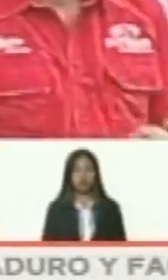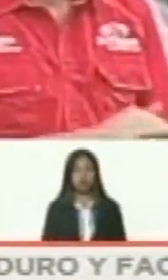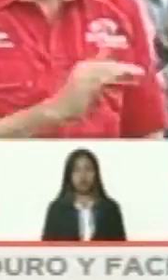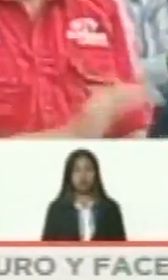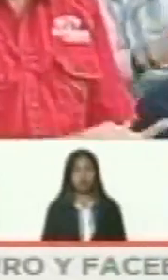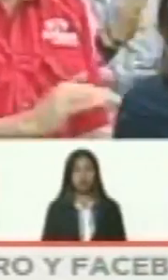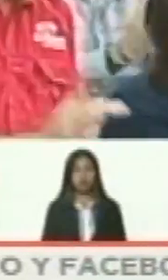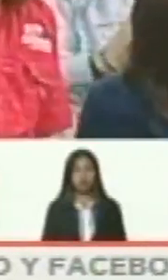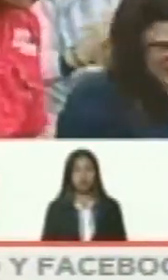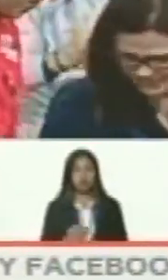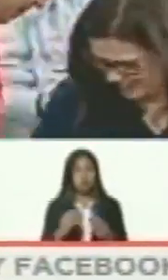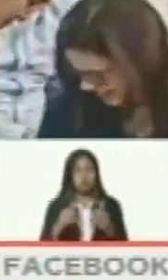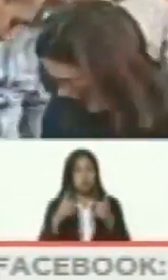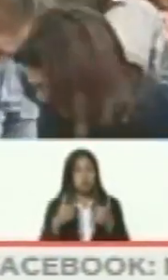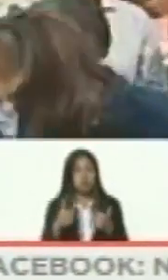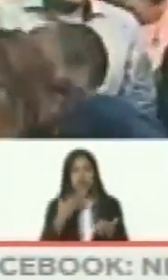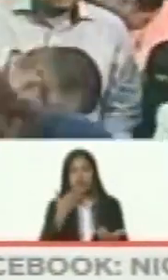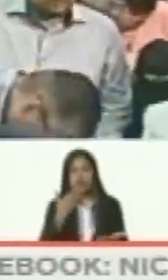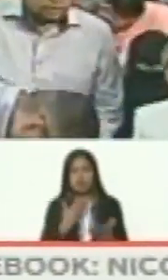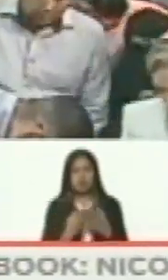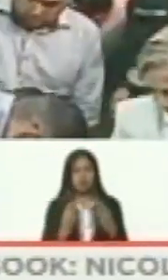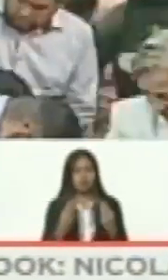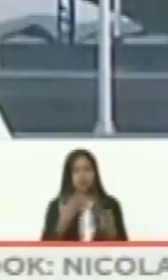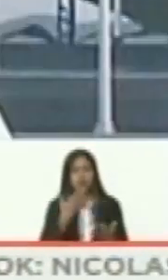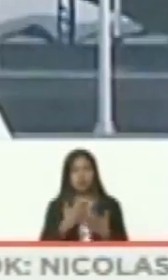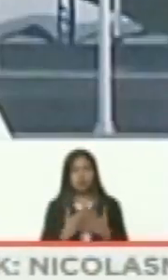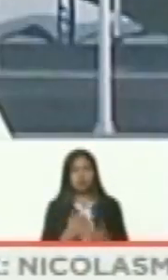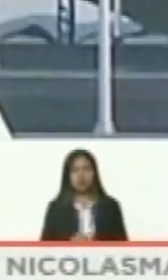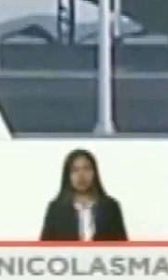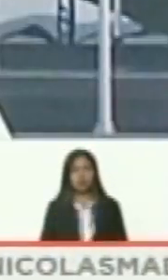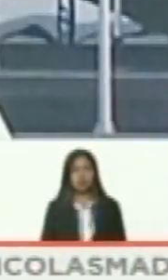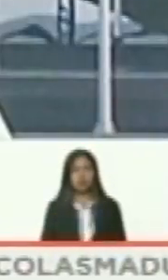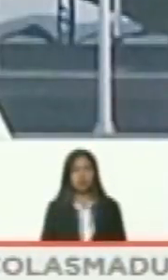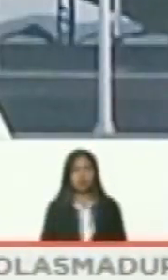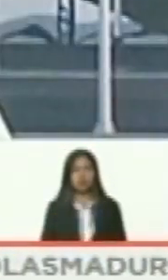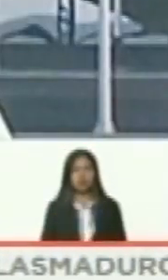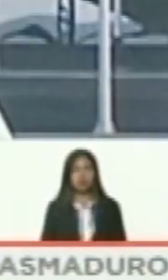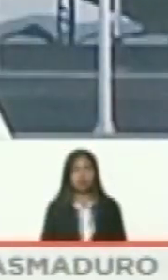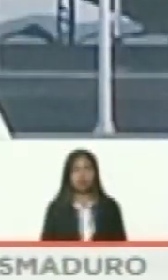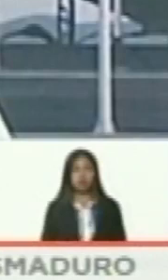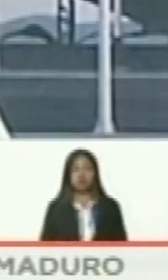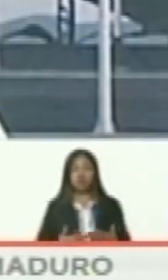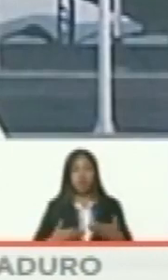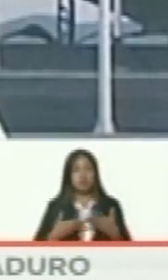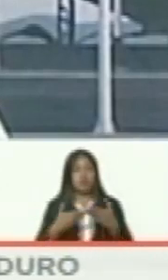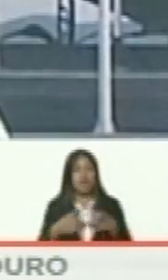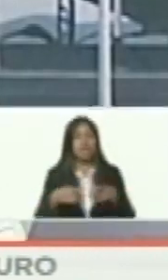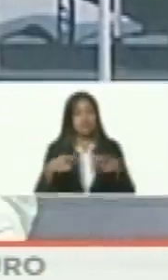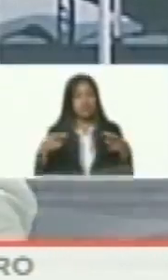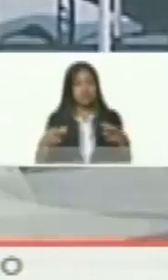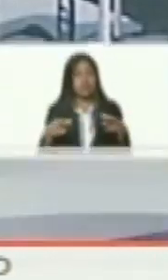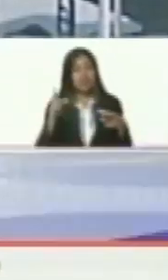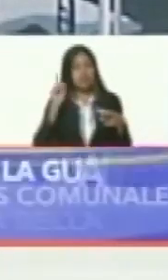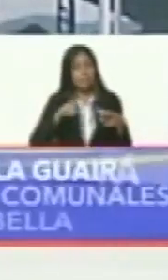Muy bien. Gracias. Y vamos a entregarle también un cheque